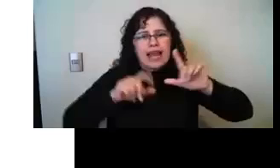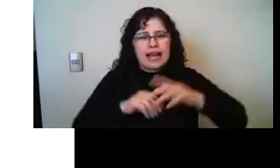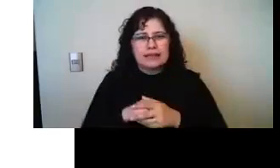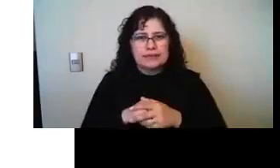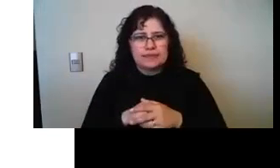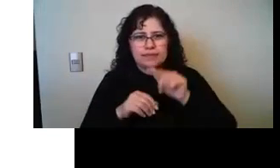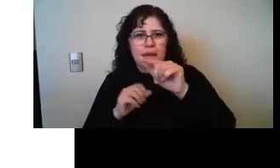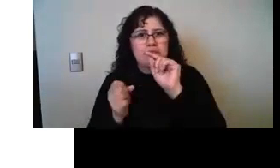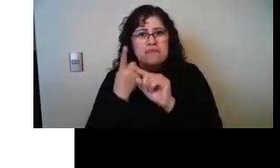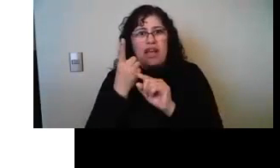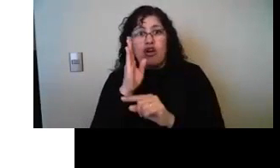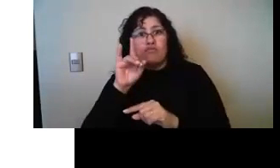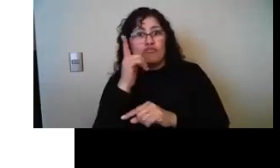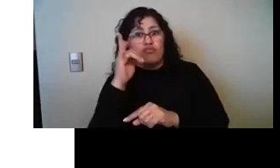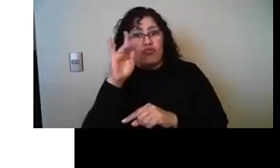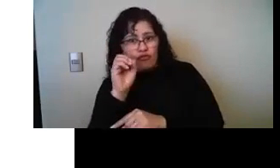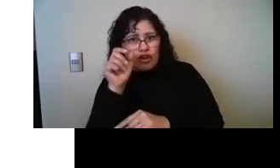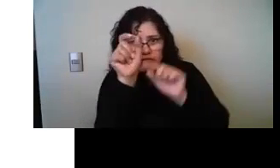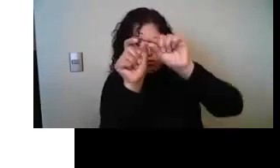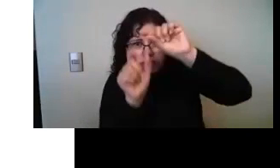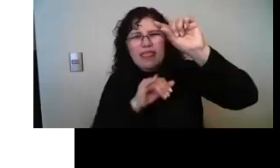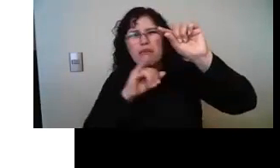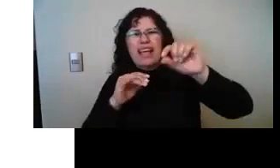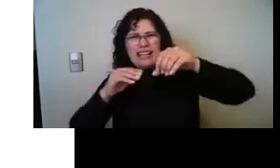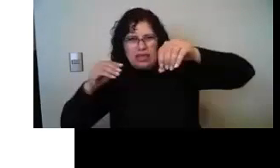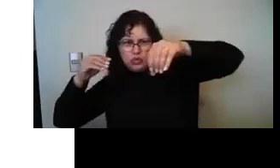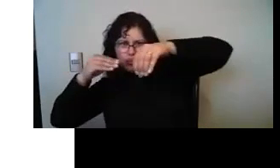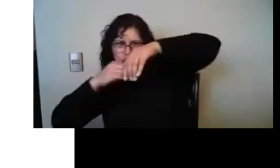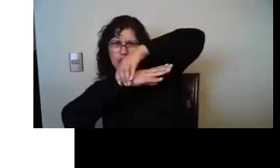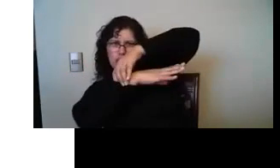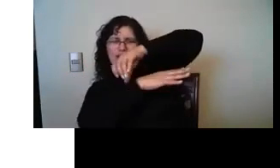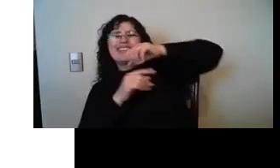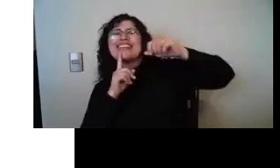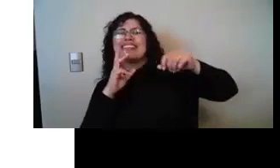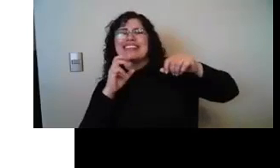bulbo, ¿cierto?, en nuestro tracto, la estría olfatoria